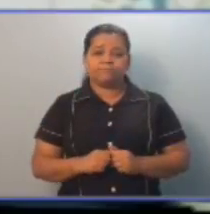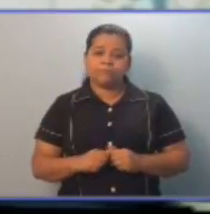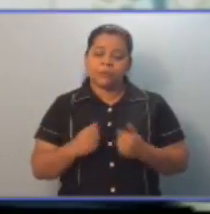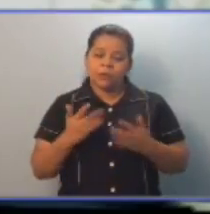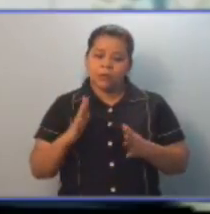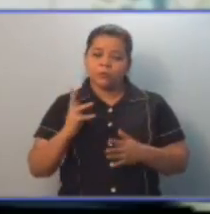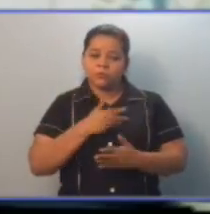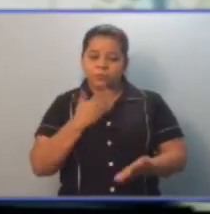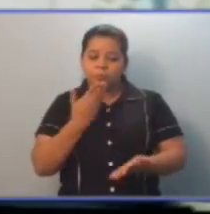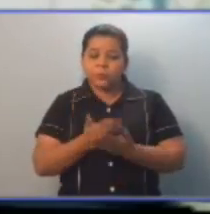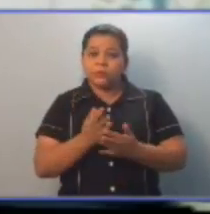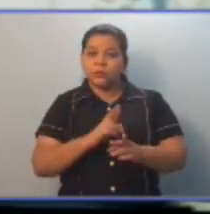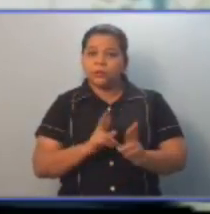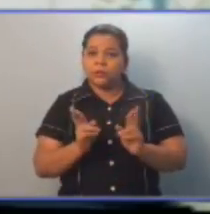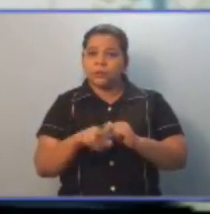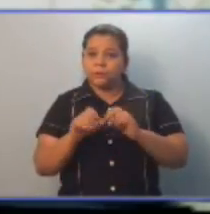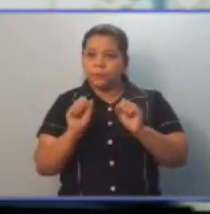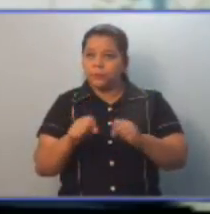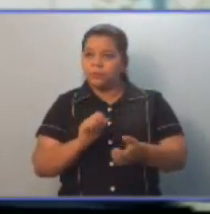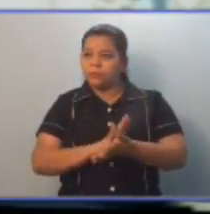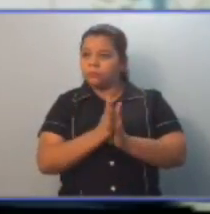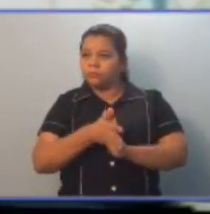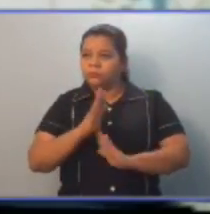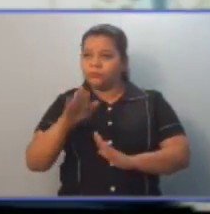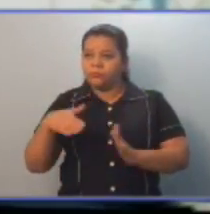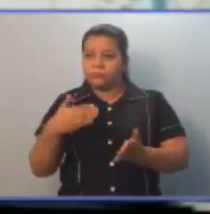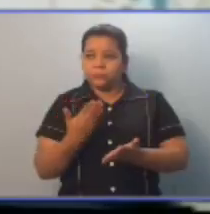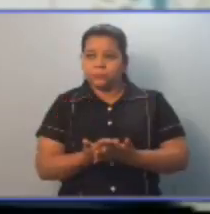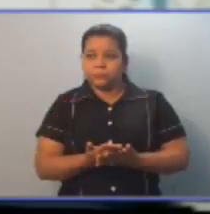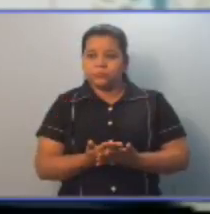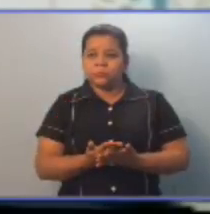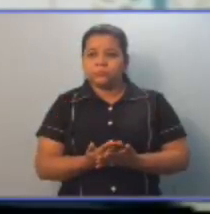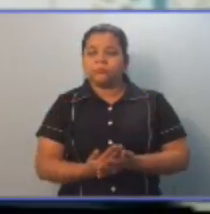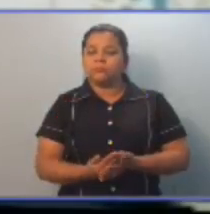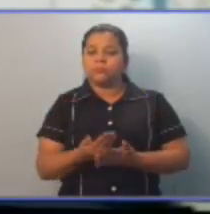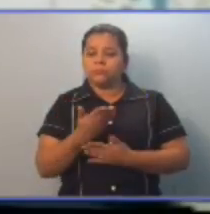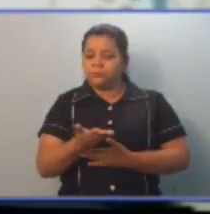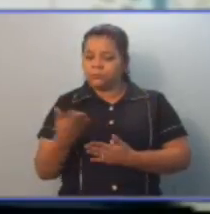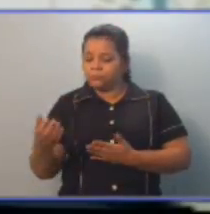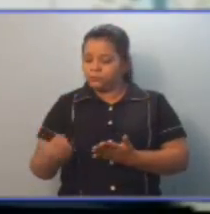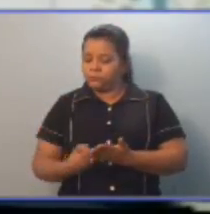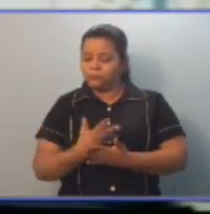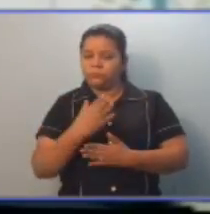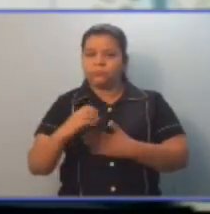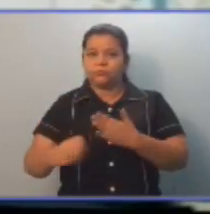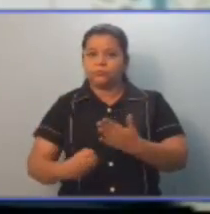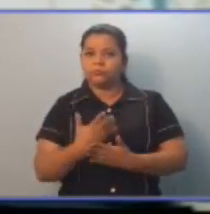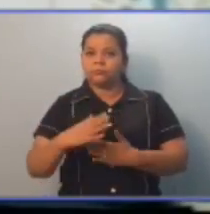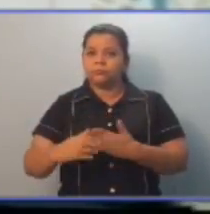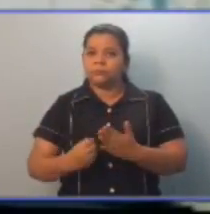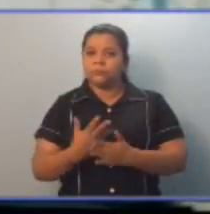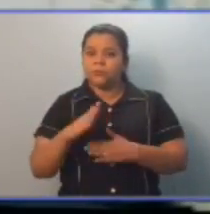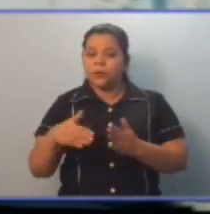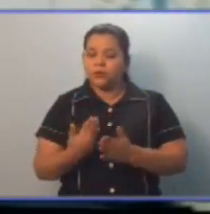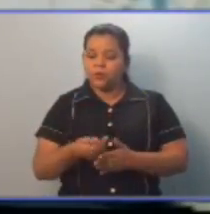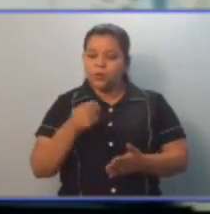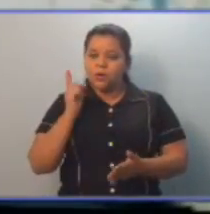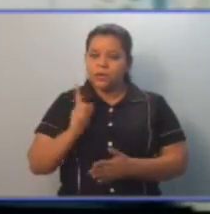proponer reformas para adecuar estas leyes a los aspectos modernos, a los aspectos que exige la justicia